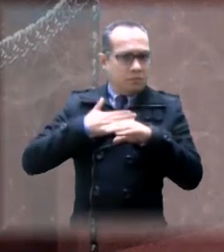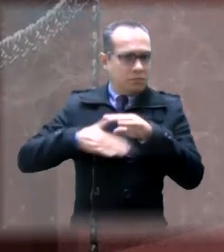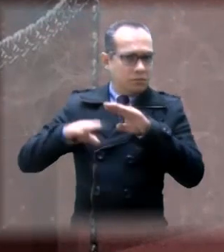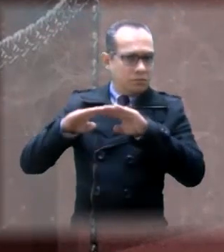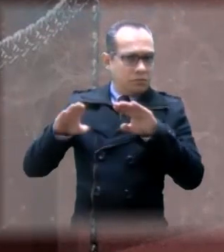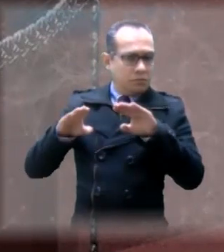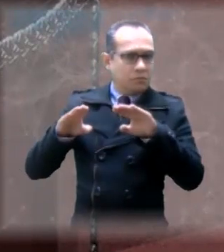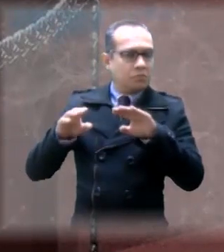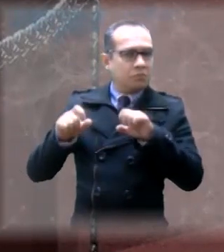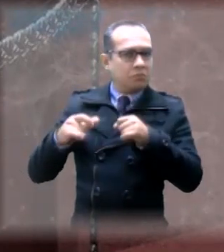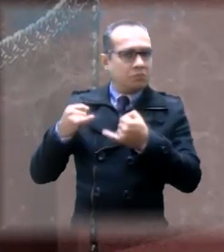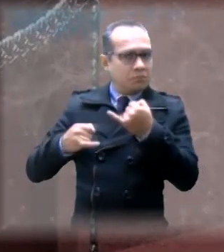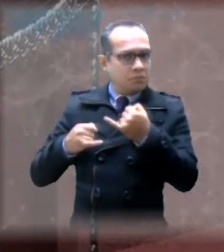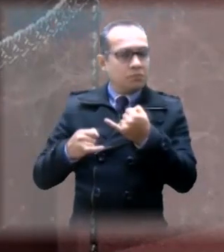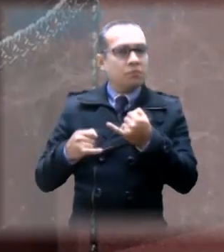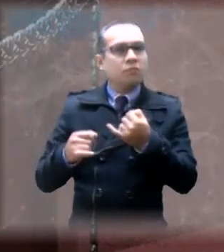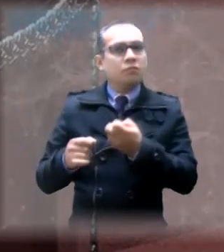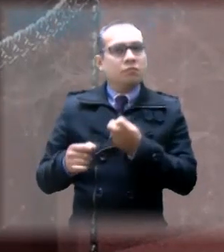el cual